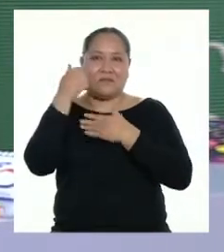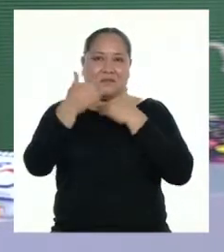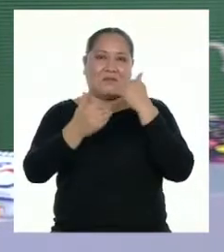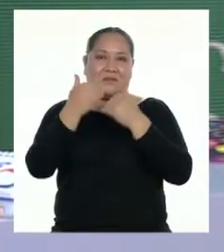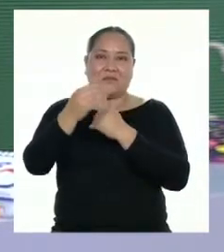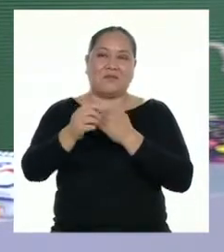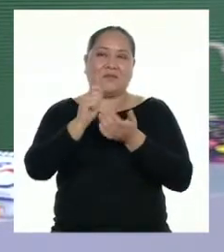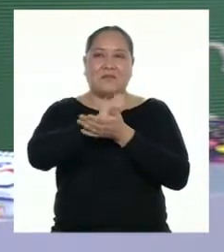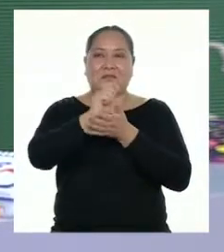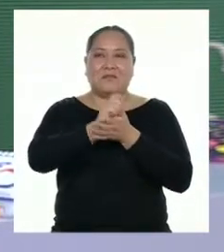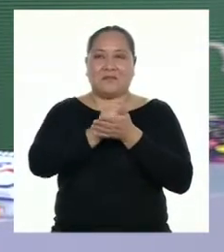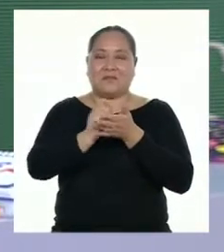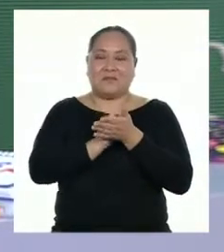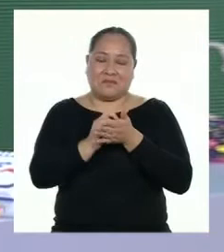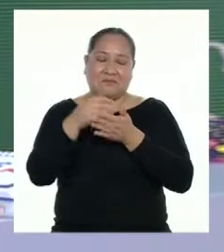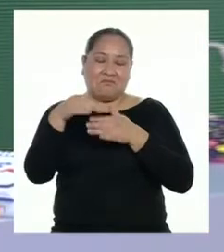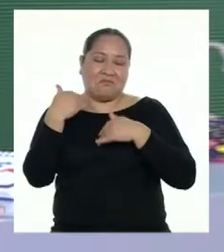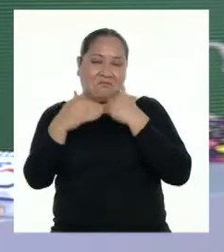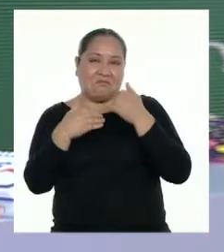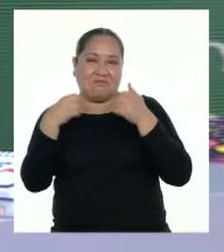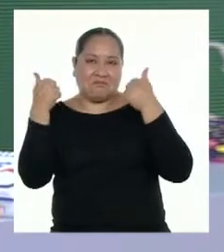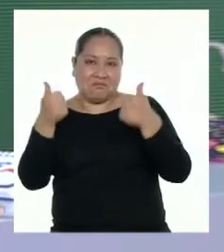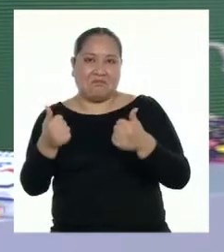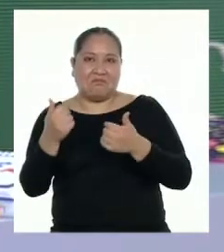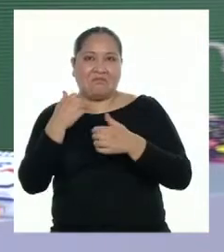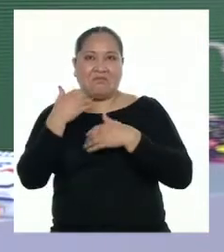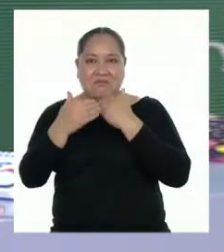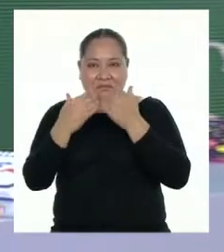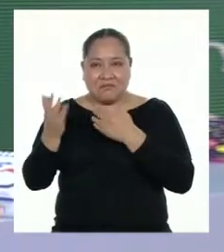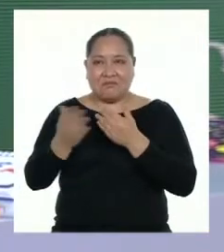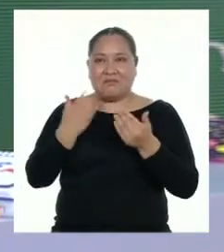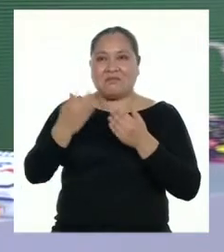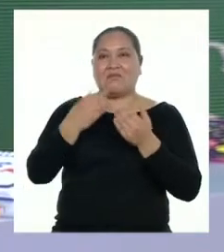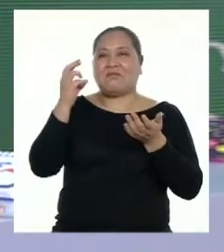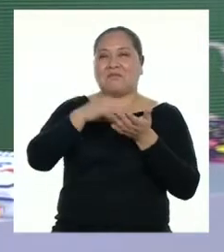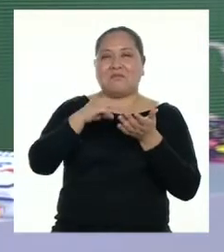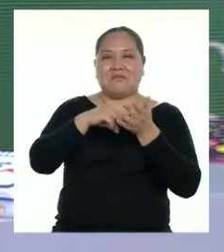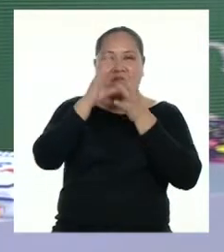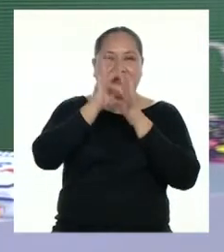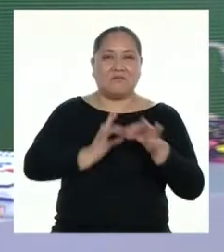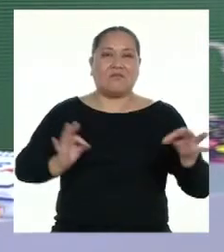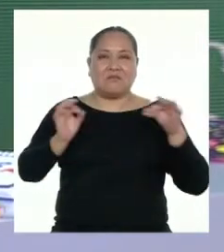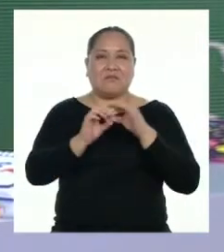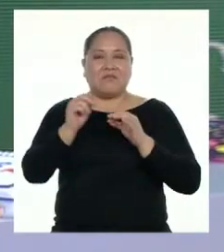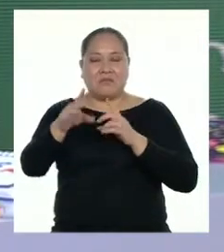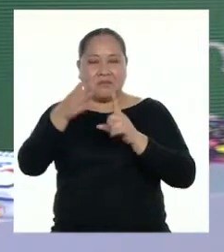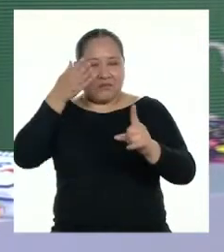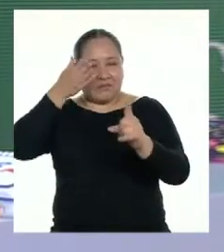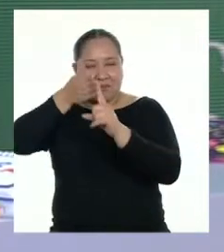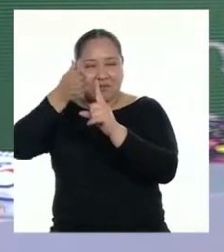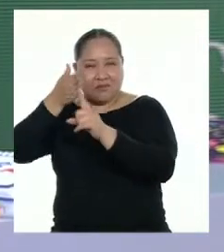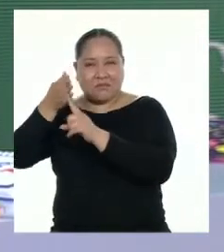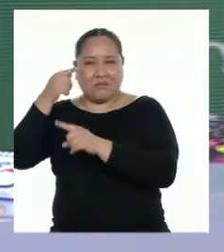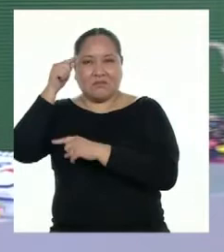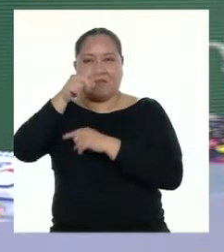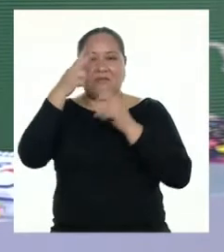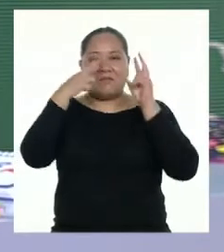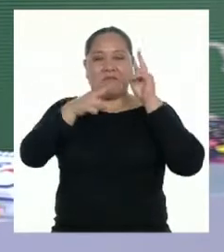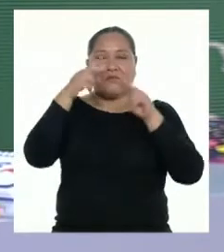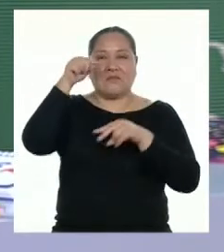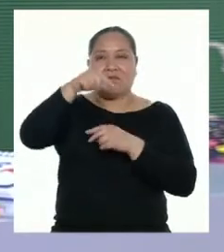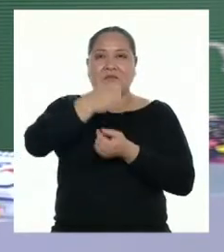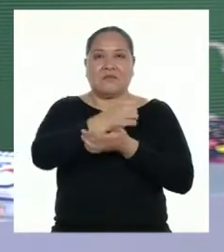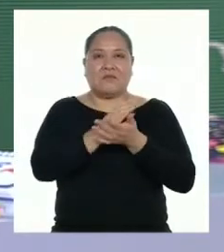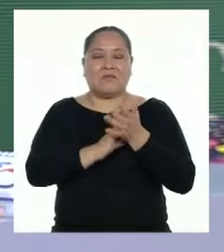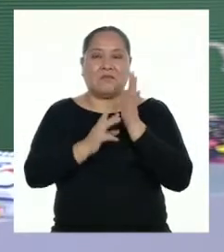escritura un proceso más llevadero, más sencillo. Pero lo más importante es que identificaremos esos aspectos que